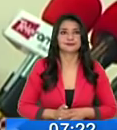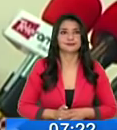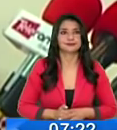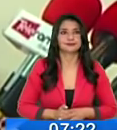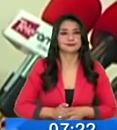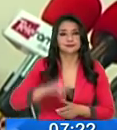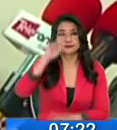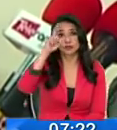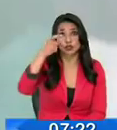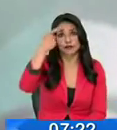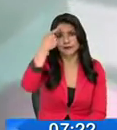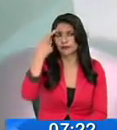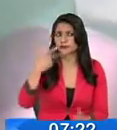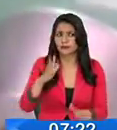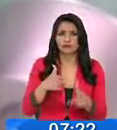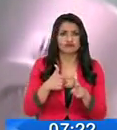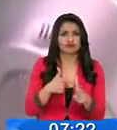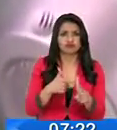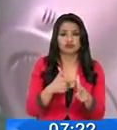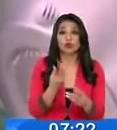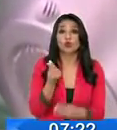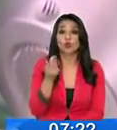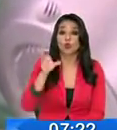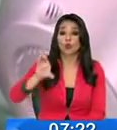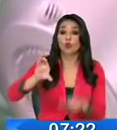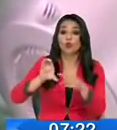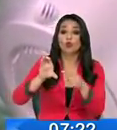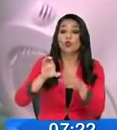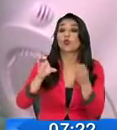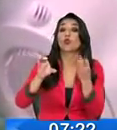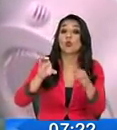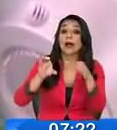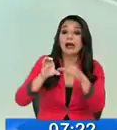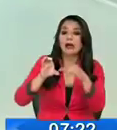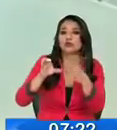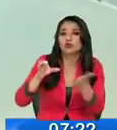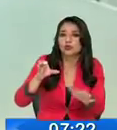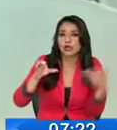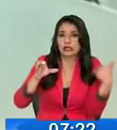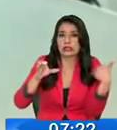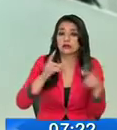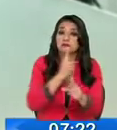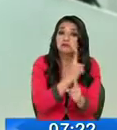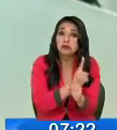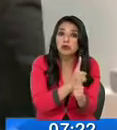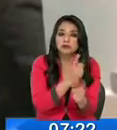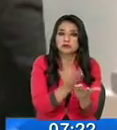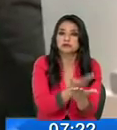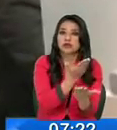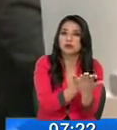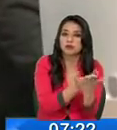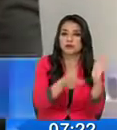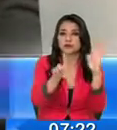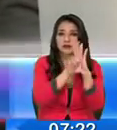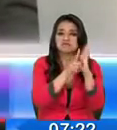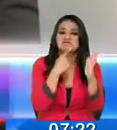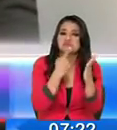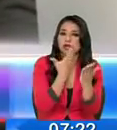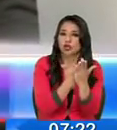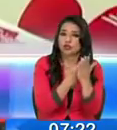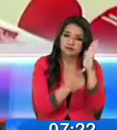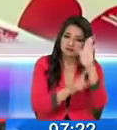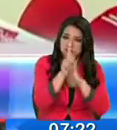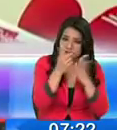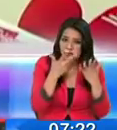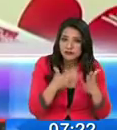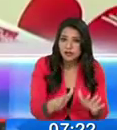gobierno le urge saber con cuánto contará en las arcas fiscales y por ello al margen del proyecto de ley para el crecimiento